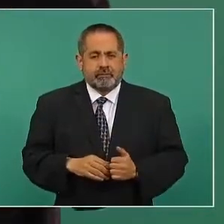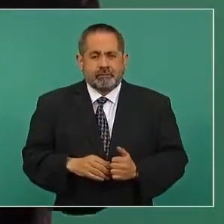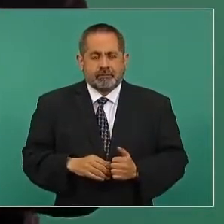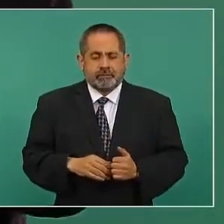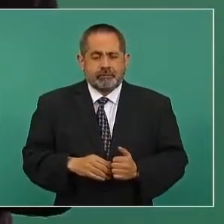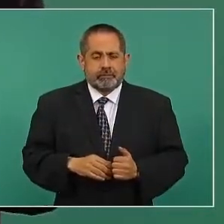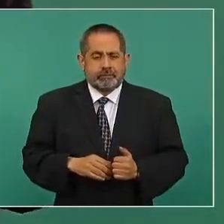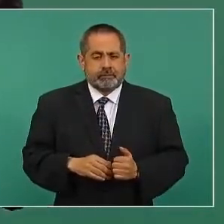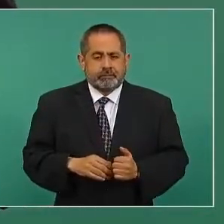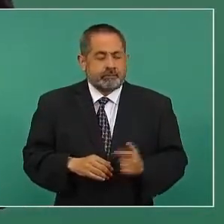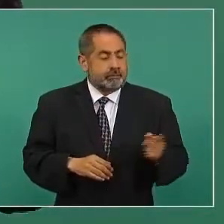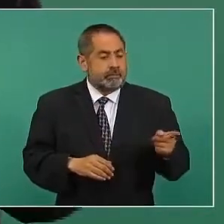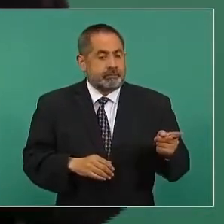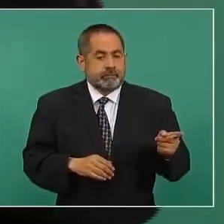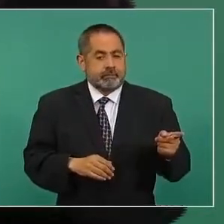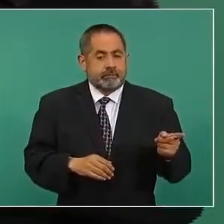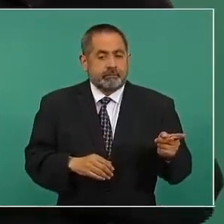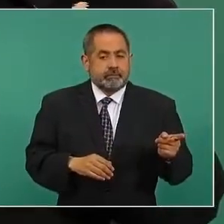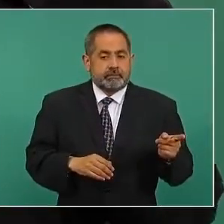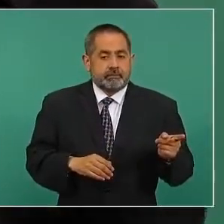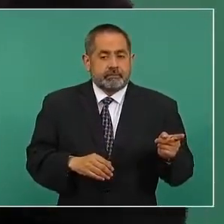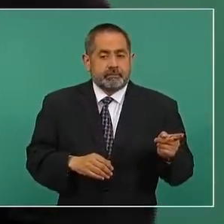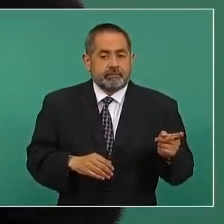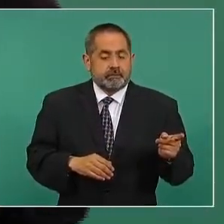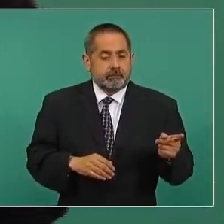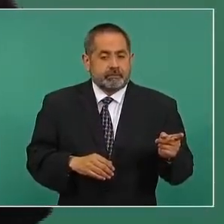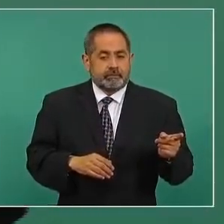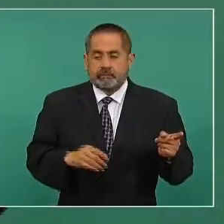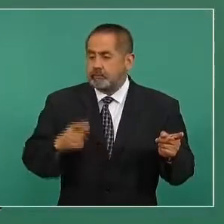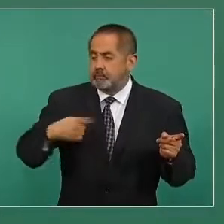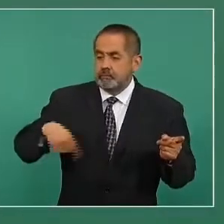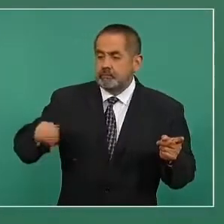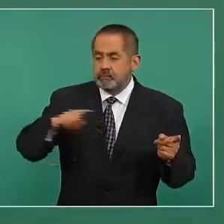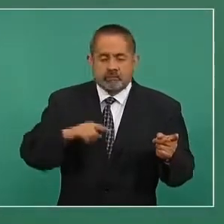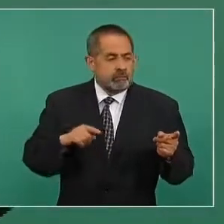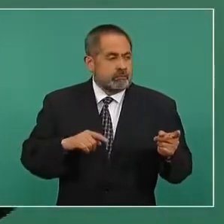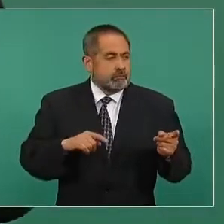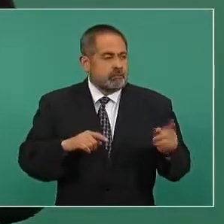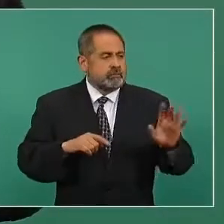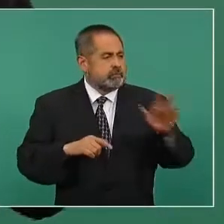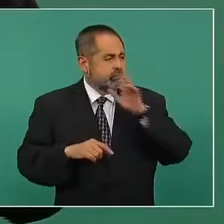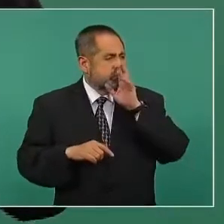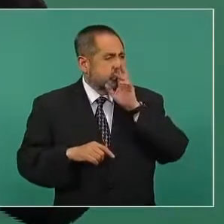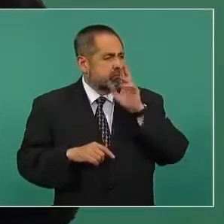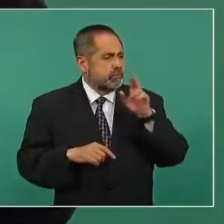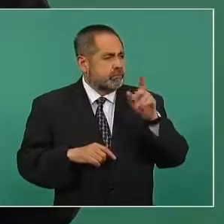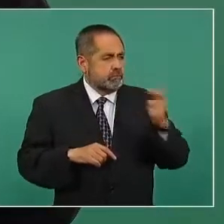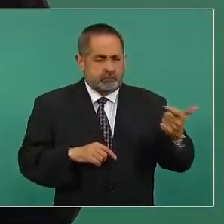les empiezan a devolver el IVA